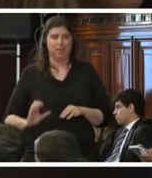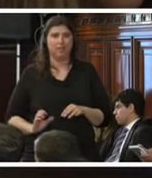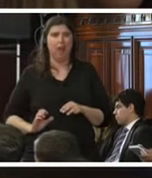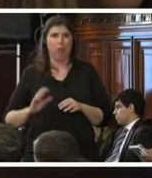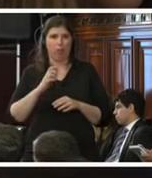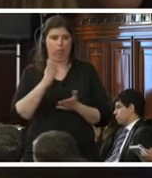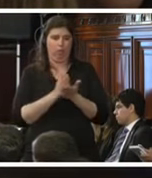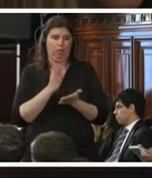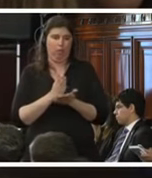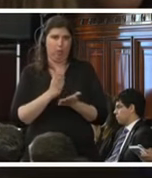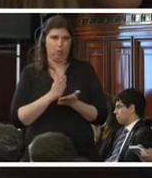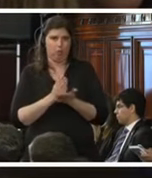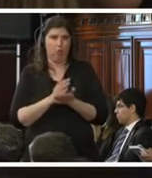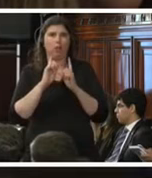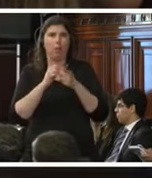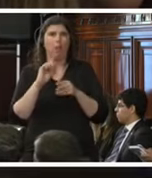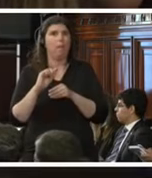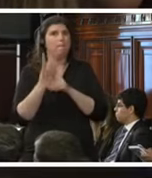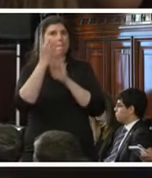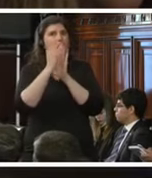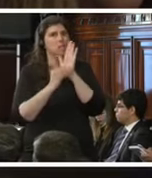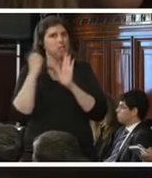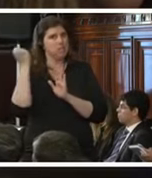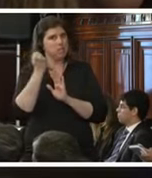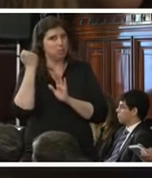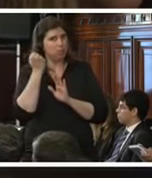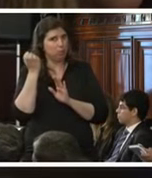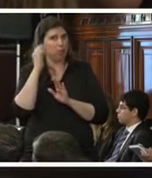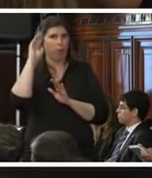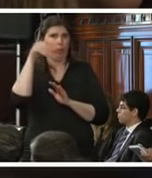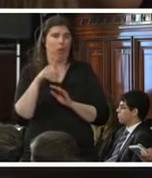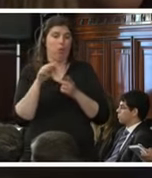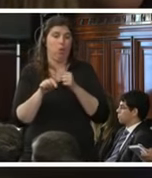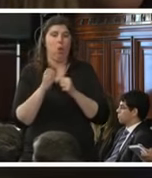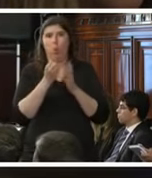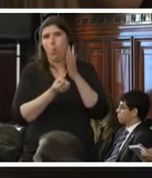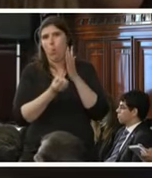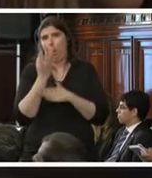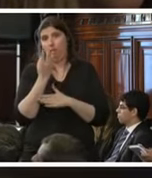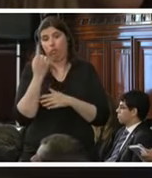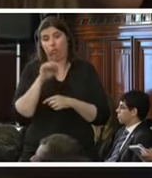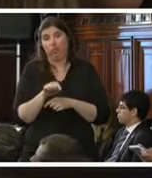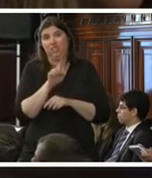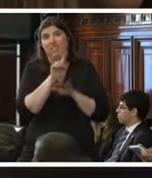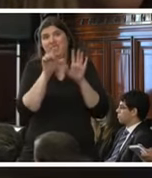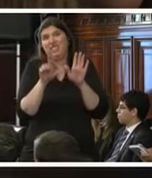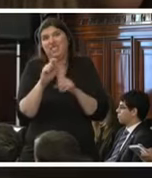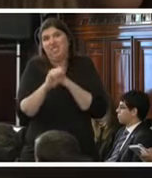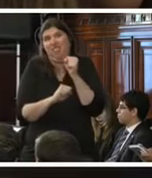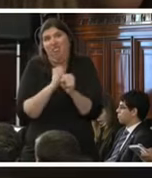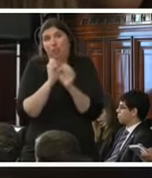y de principios republicanos es Nobel para nosotros y tenemos nada más que 17 años de experiencia en